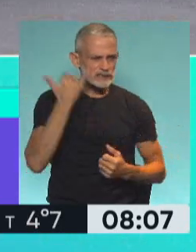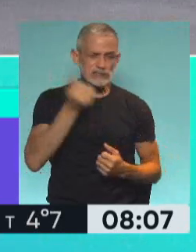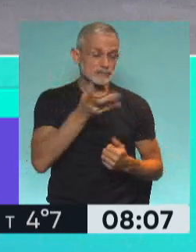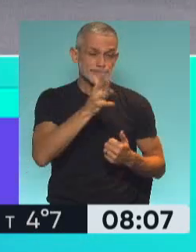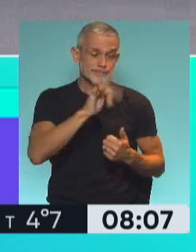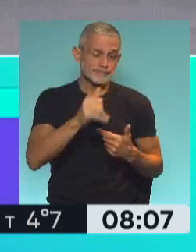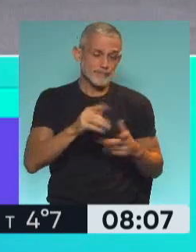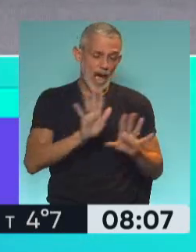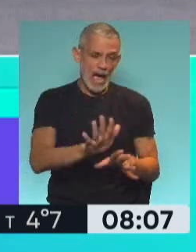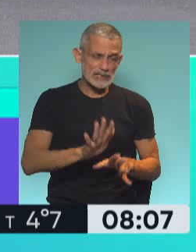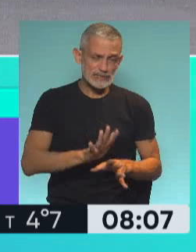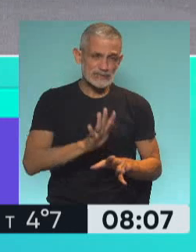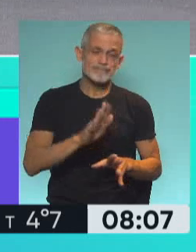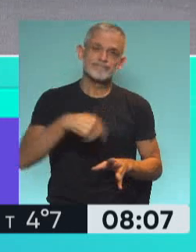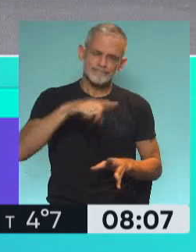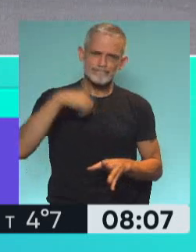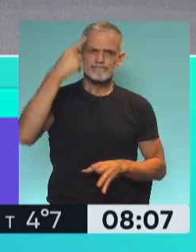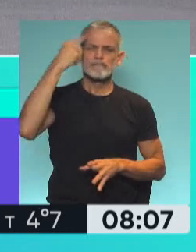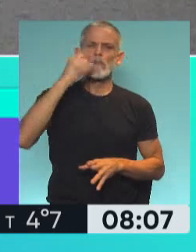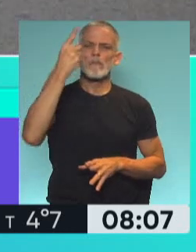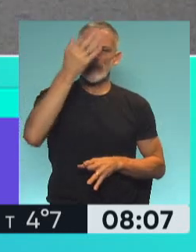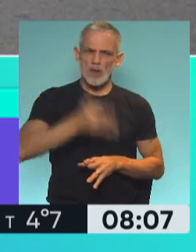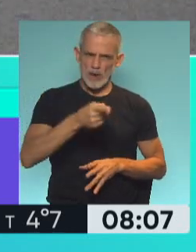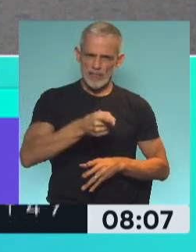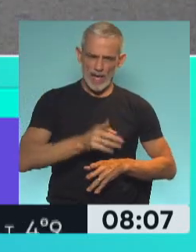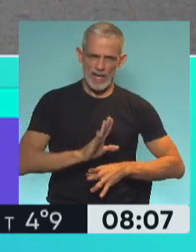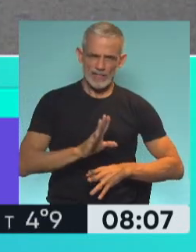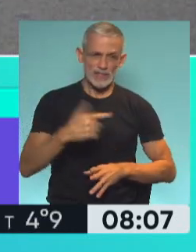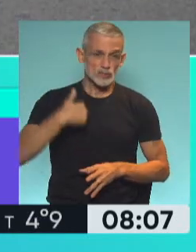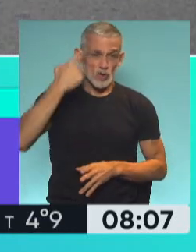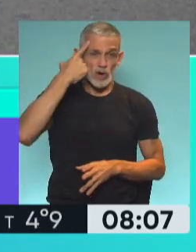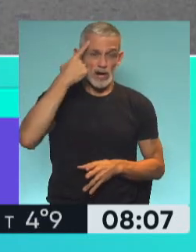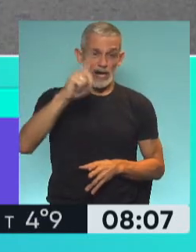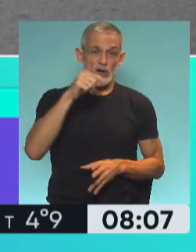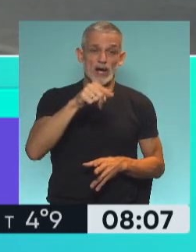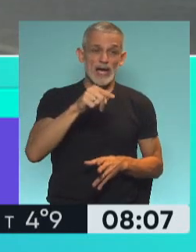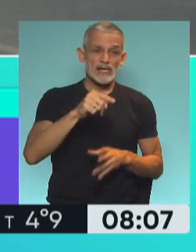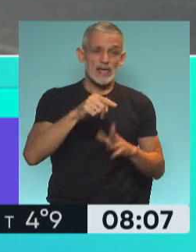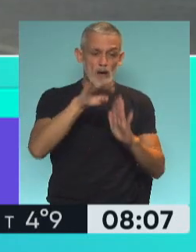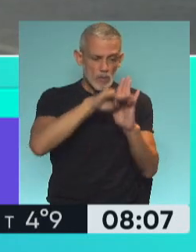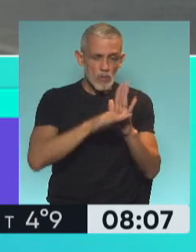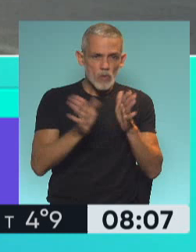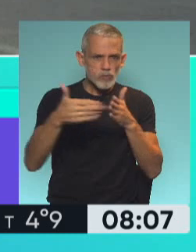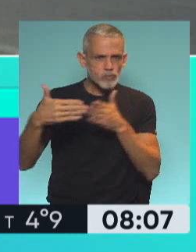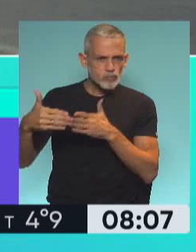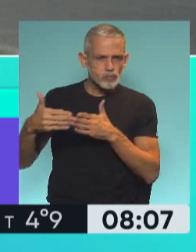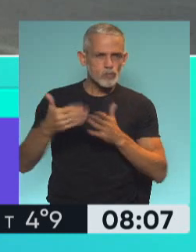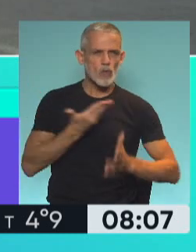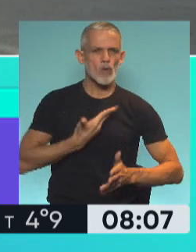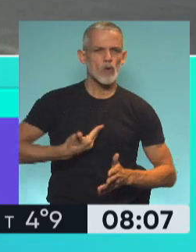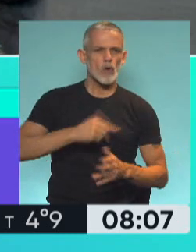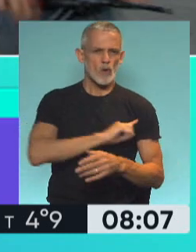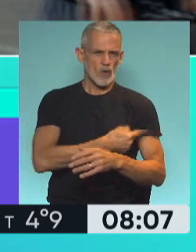habitual, es lo que tenemos que tener como prioridad. A mí me parece que estas restricciones implementadas por el